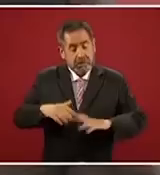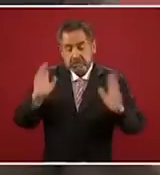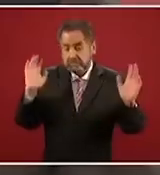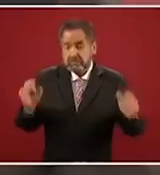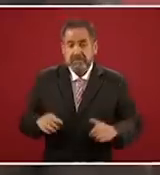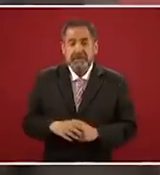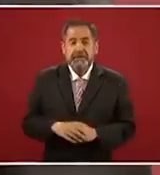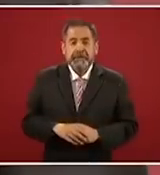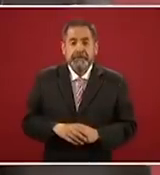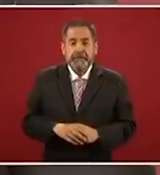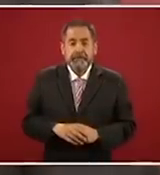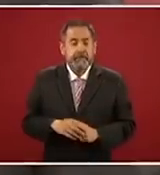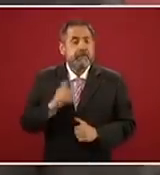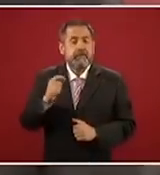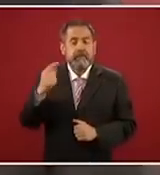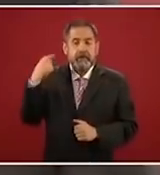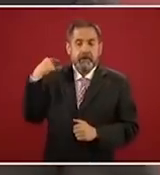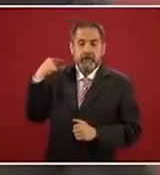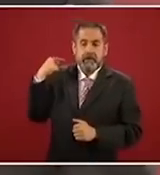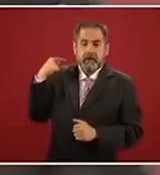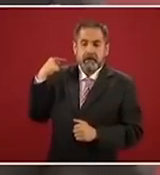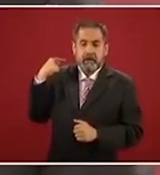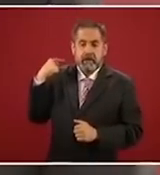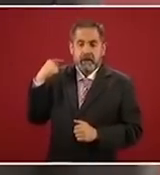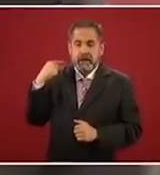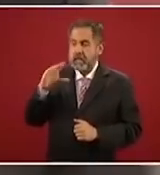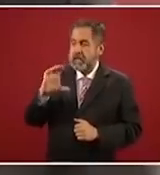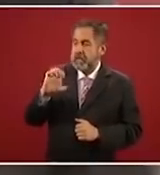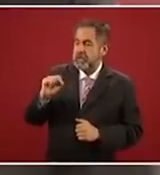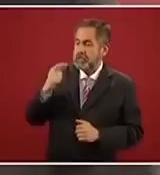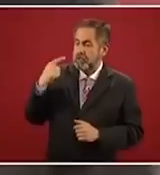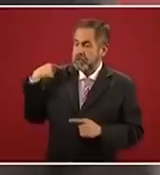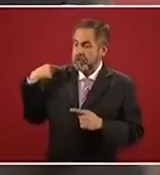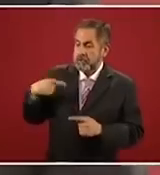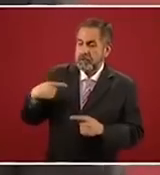de cuando menos Salinas para acá,